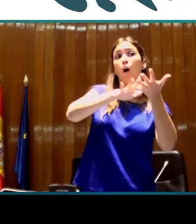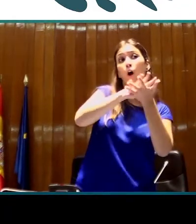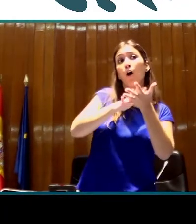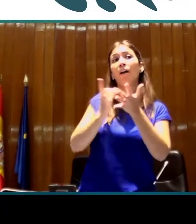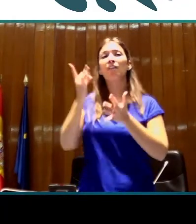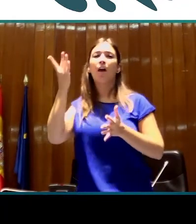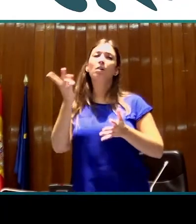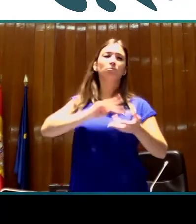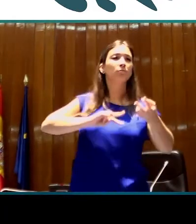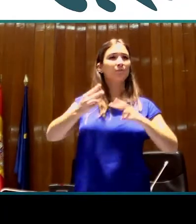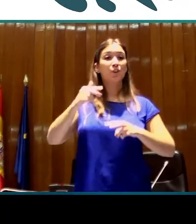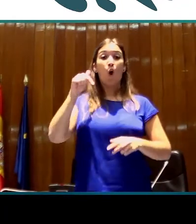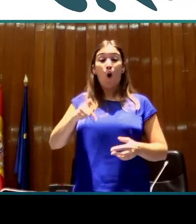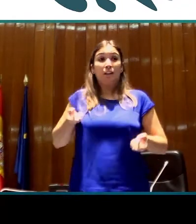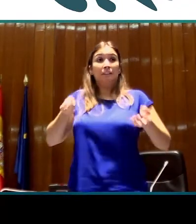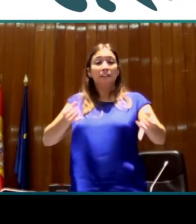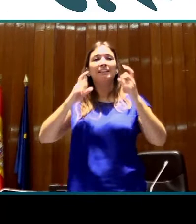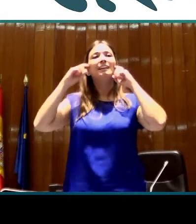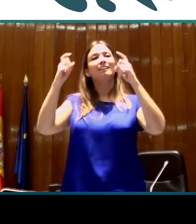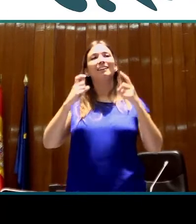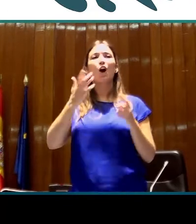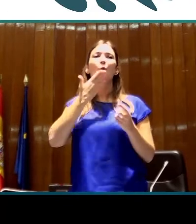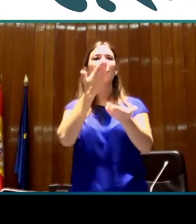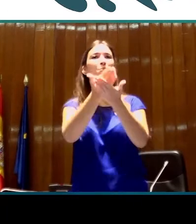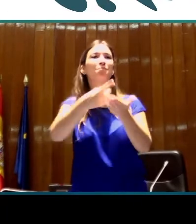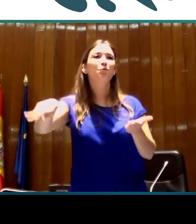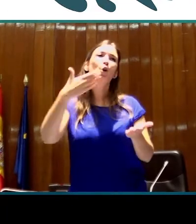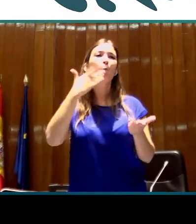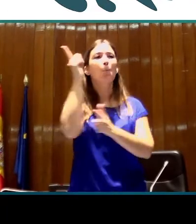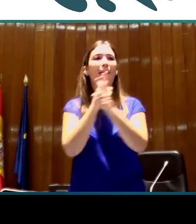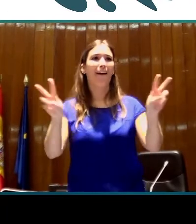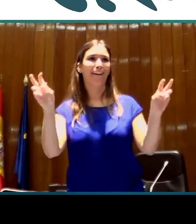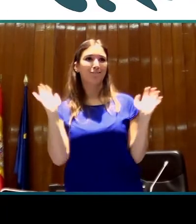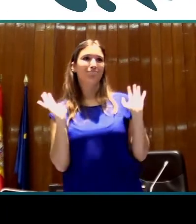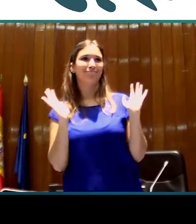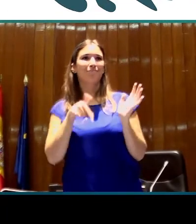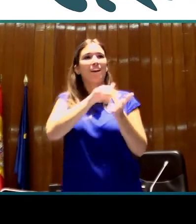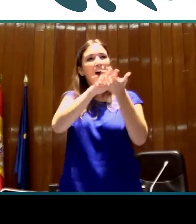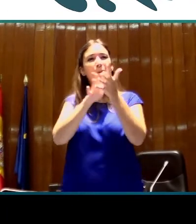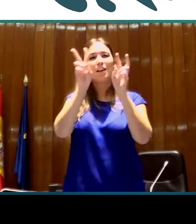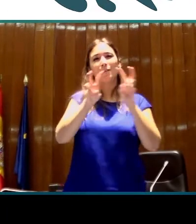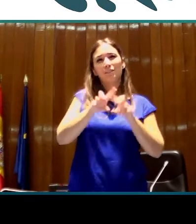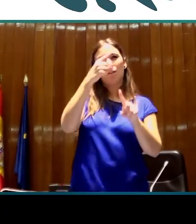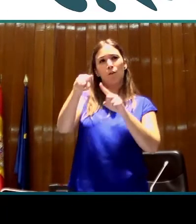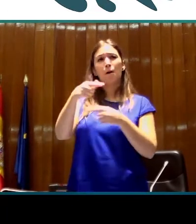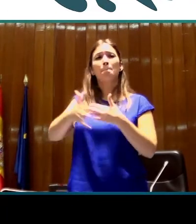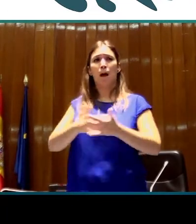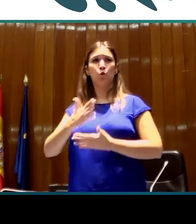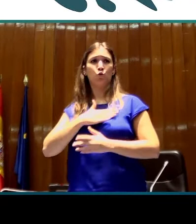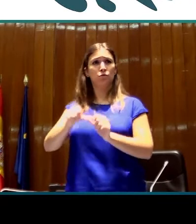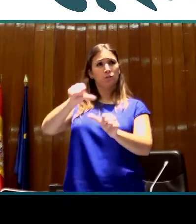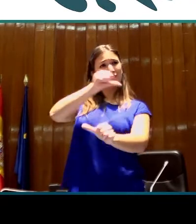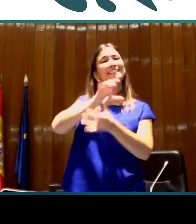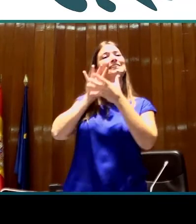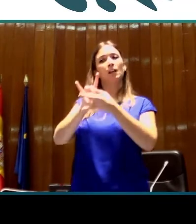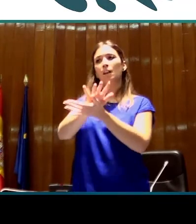intentaré proponerles hoy es un viaje a través de las distintas, bueno, algunas de las investigaciones que hemos hecho sobre lenguas